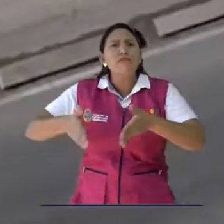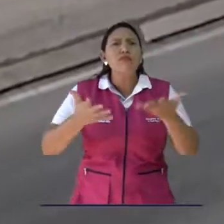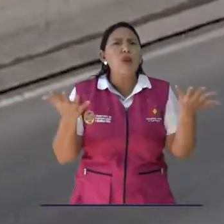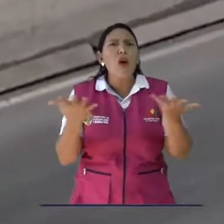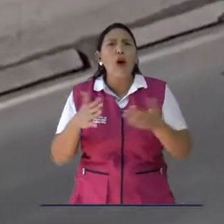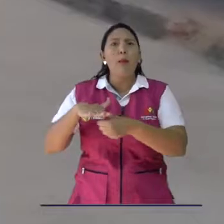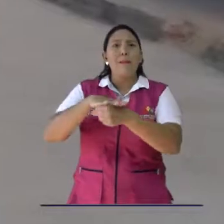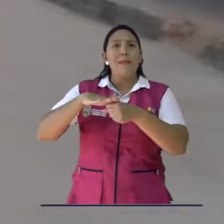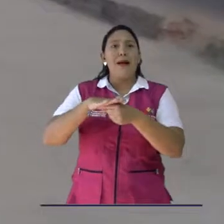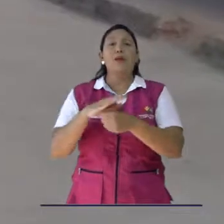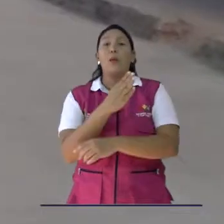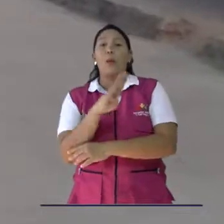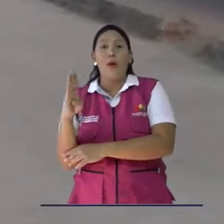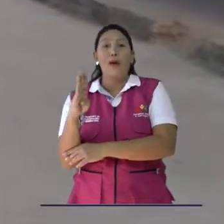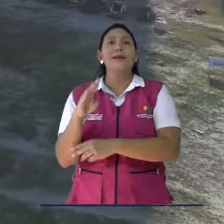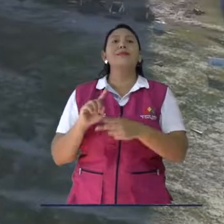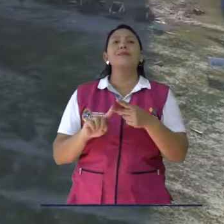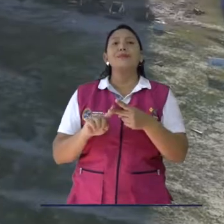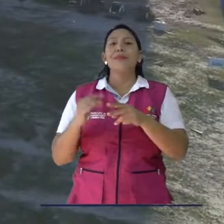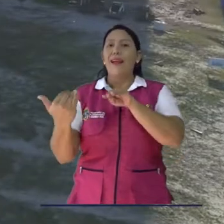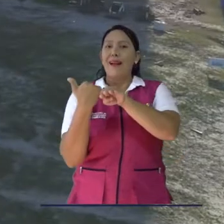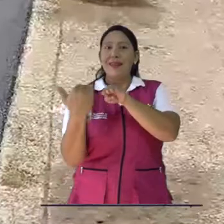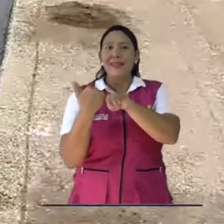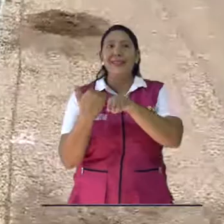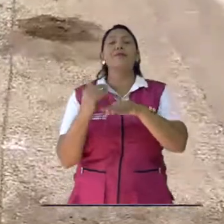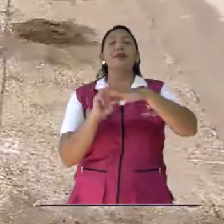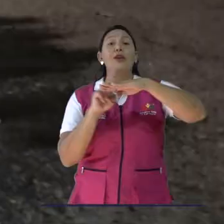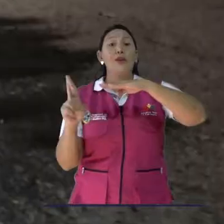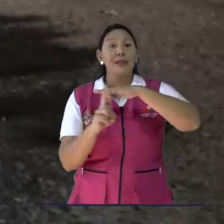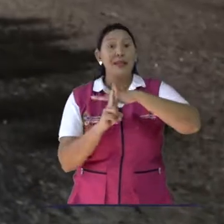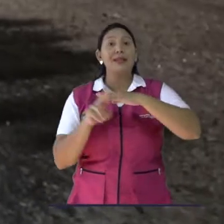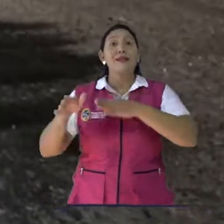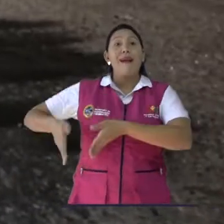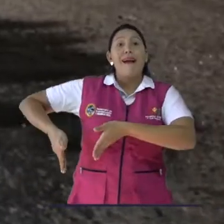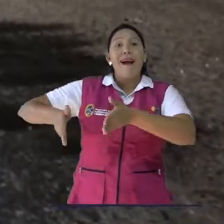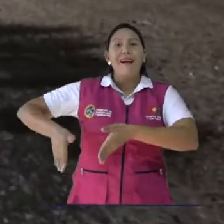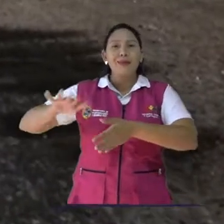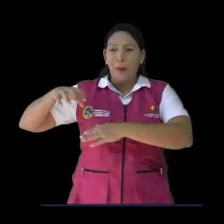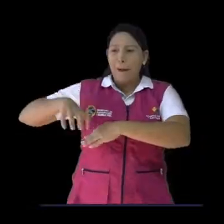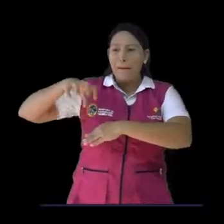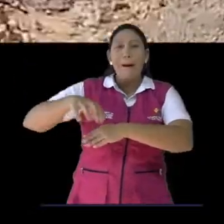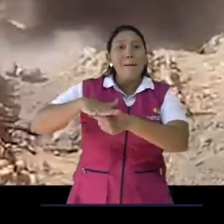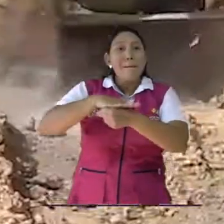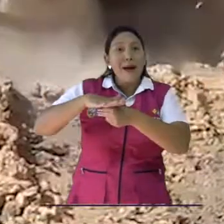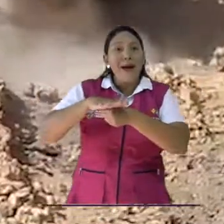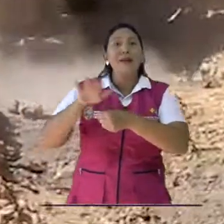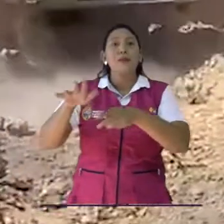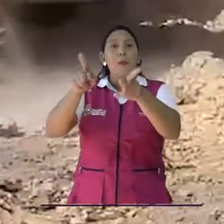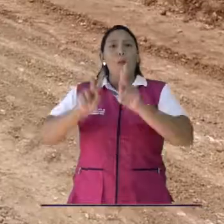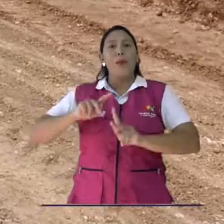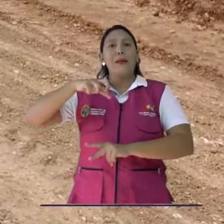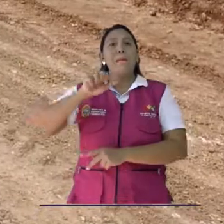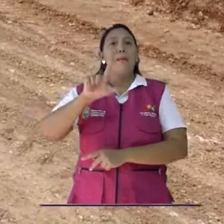el contraflujo del Nuevo Bosque, la Avenida Santander, Ronda Real, la vía que comunica a la